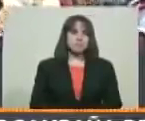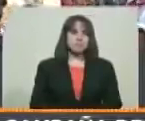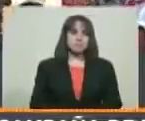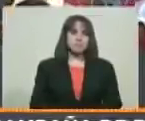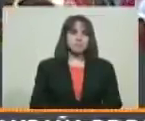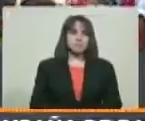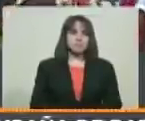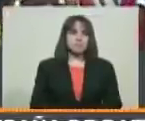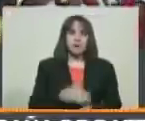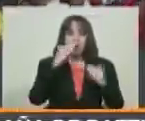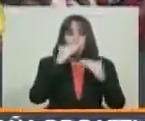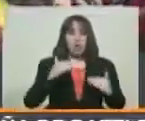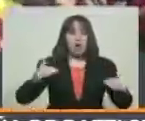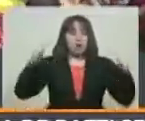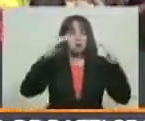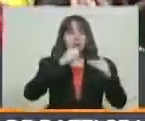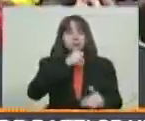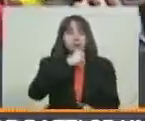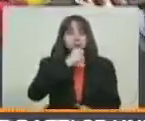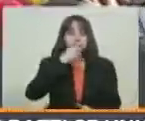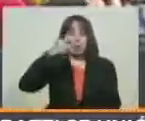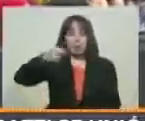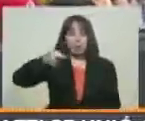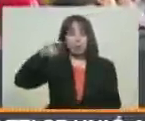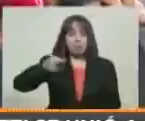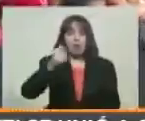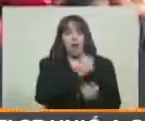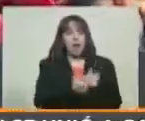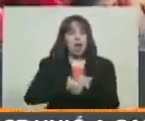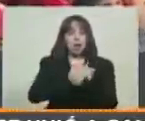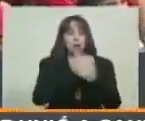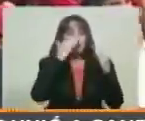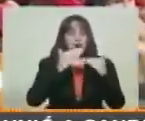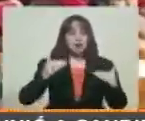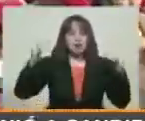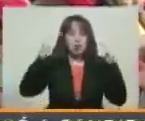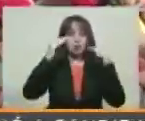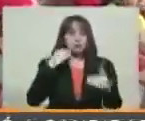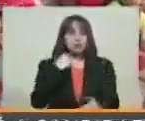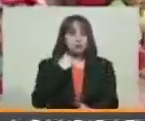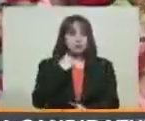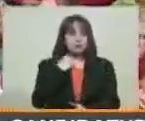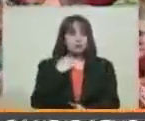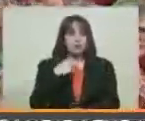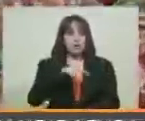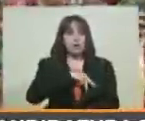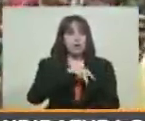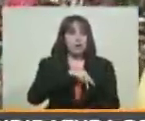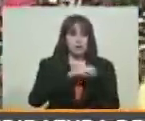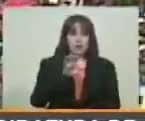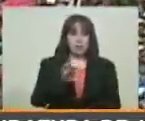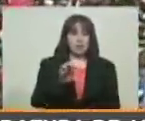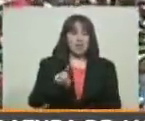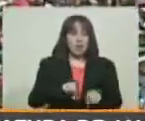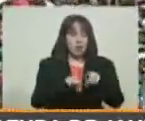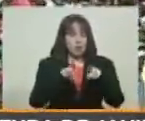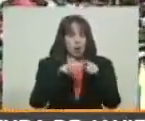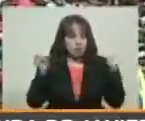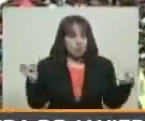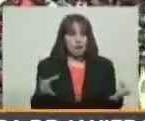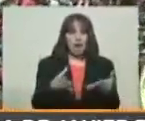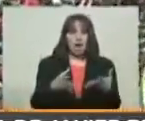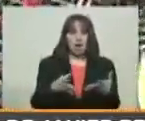a los adultos mayores en las pensiones de amor mayor. El carné de la patria ha sido un milagro